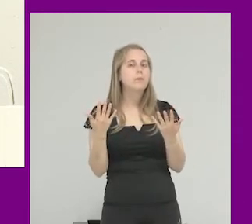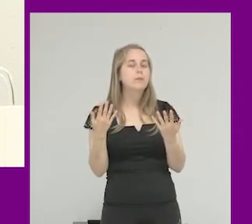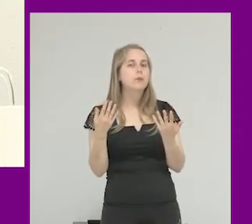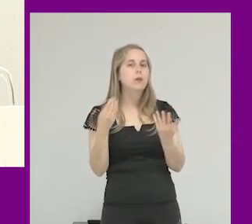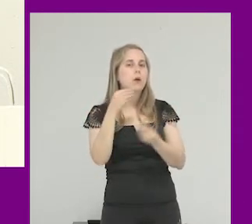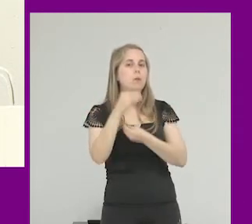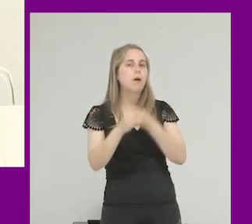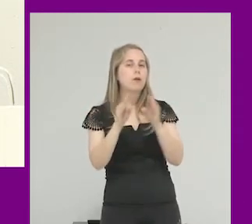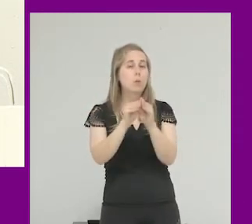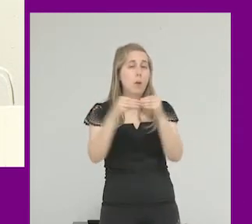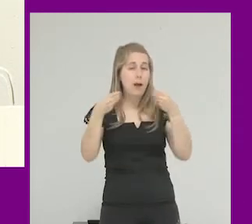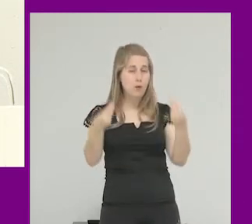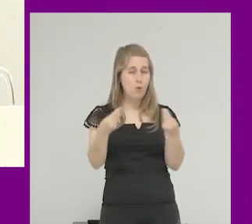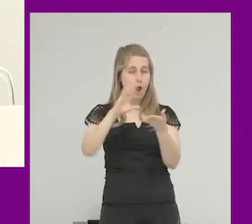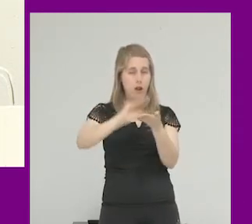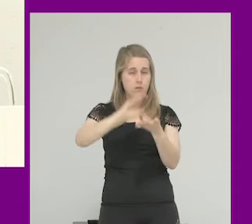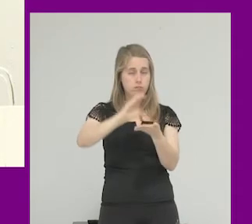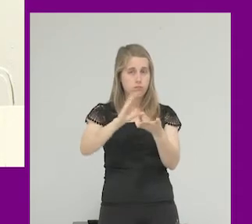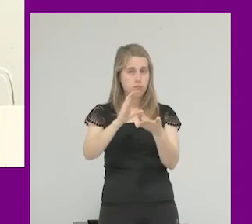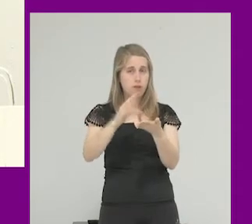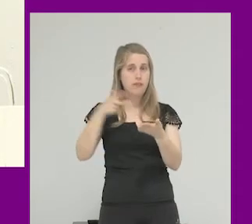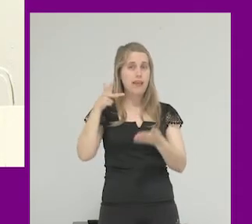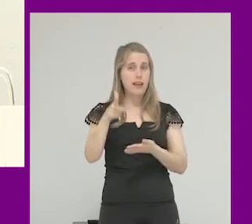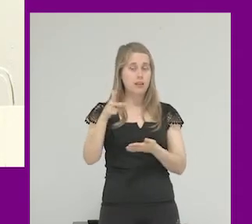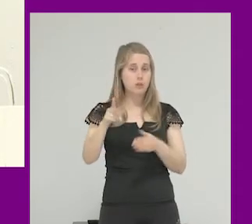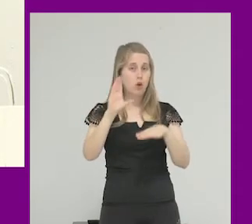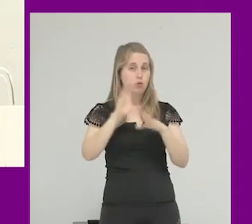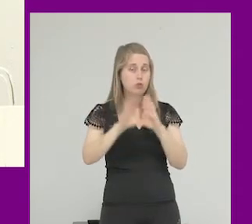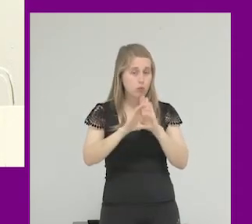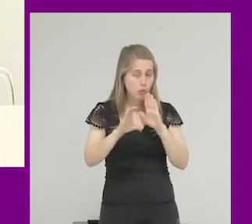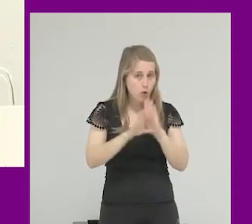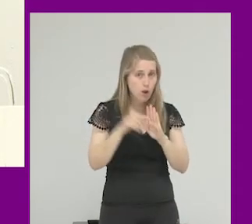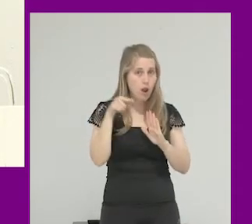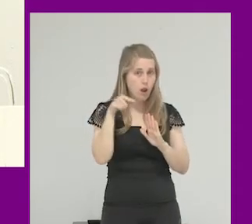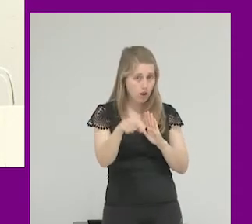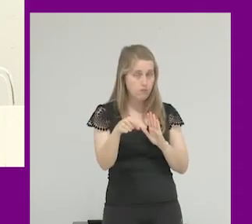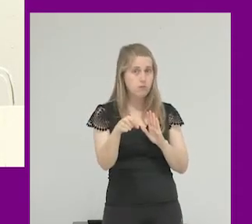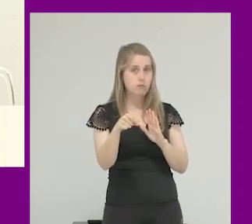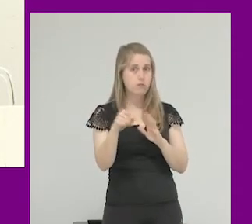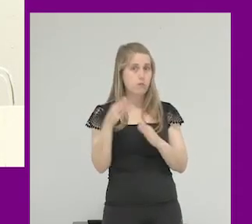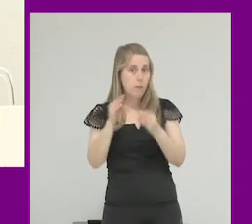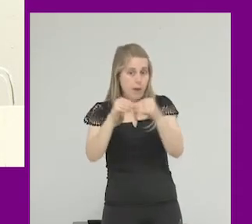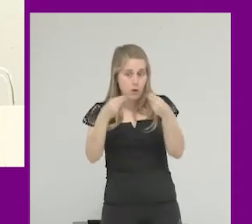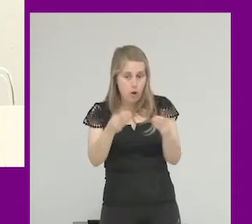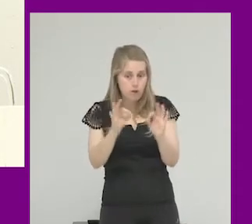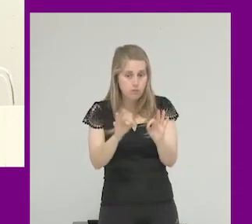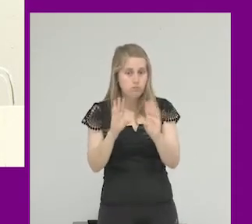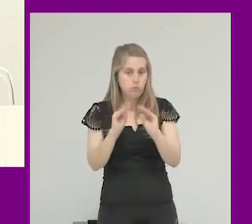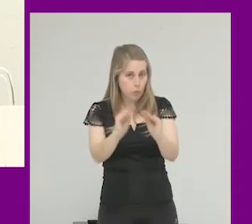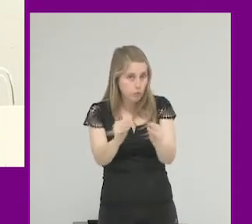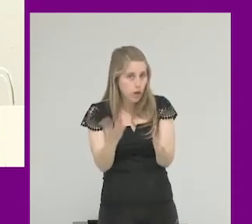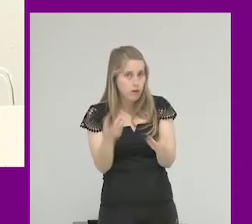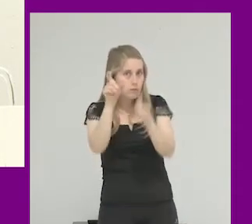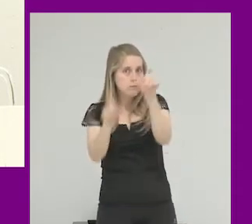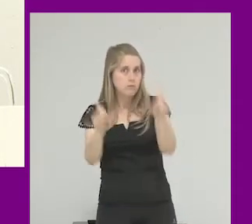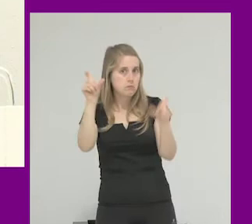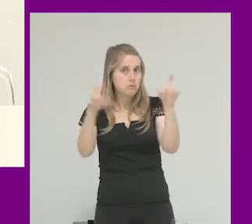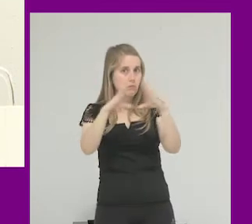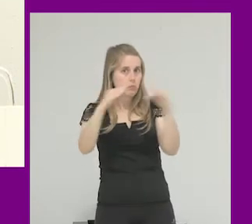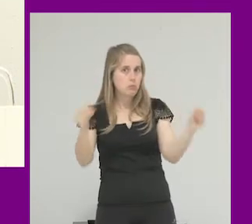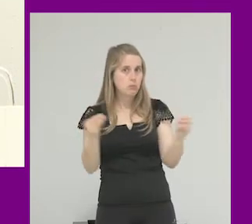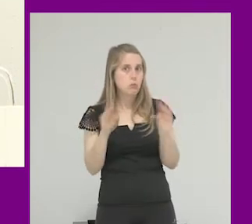realización de un manual de derecho constitucional, o sea, un manual al uso que se usan en las